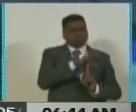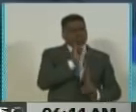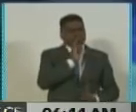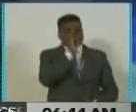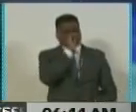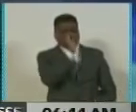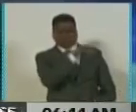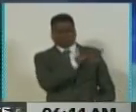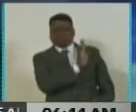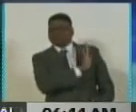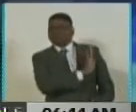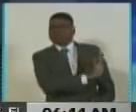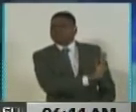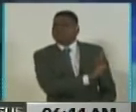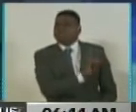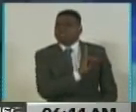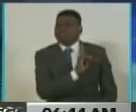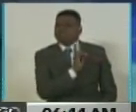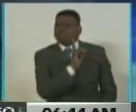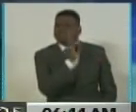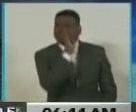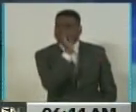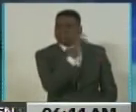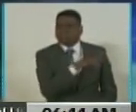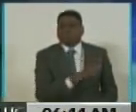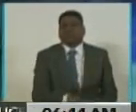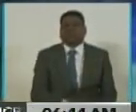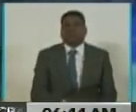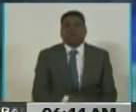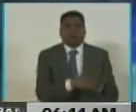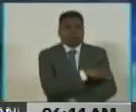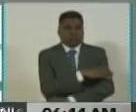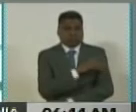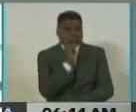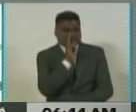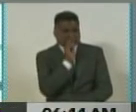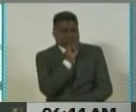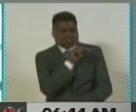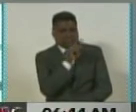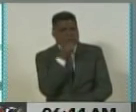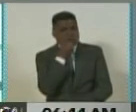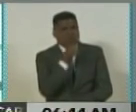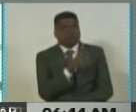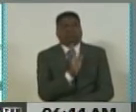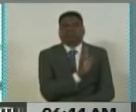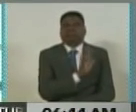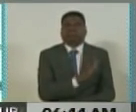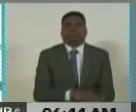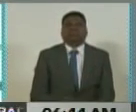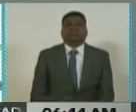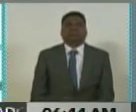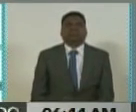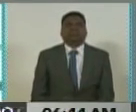su criterio. Es otro de los comentarios que recibimos a esta hora. Tenemos también el de Fernando Rojas, quien nos escribe a través de